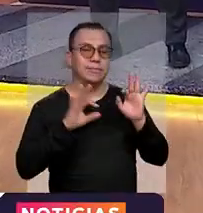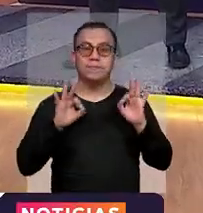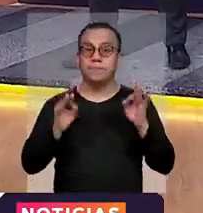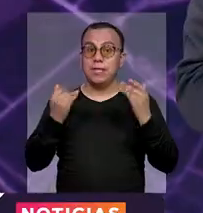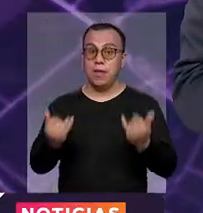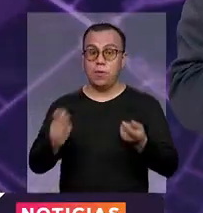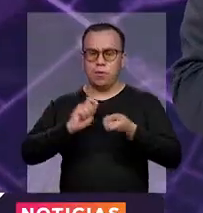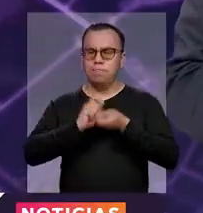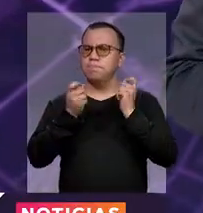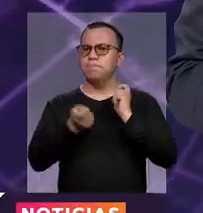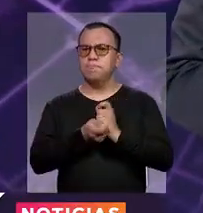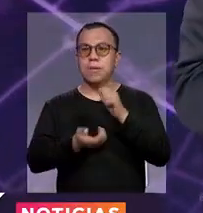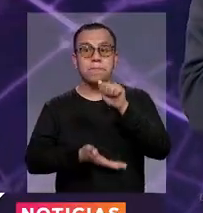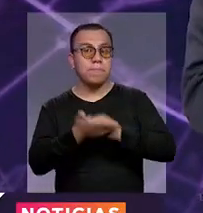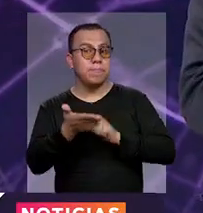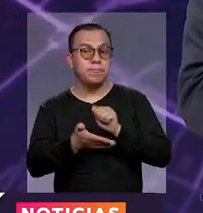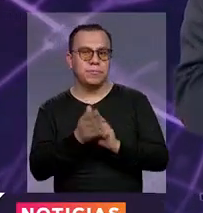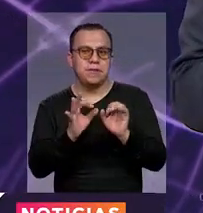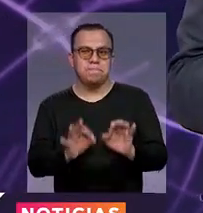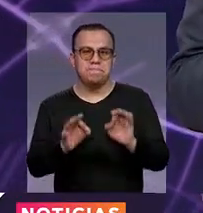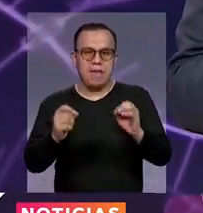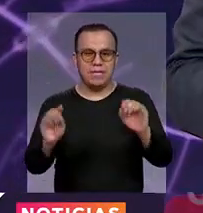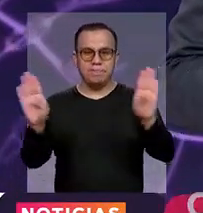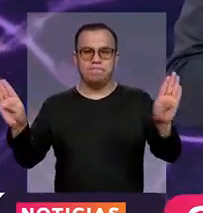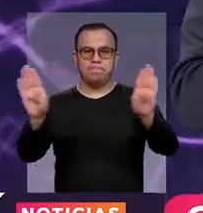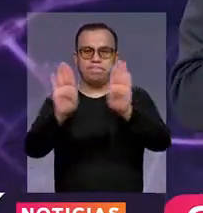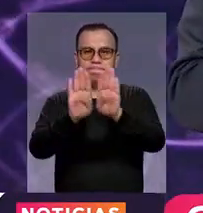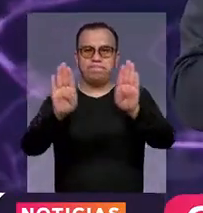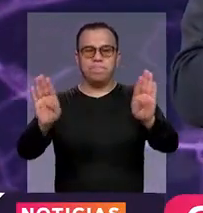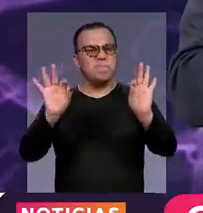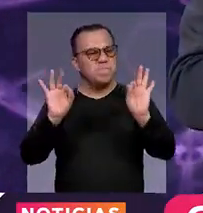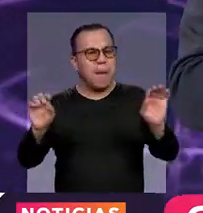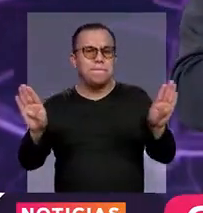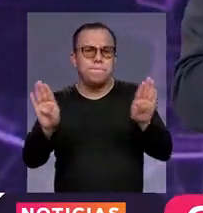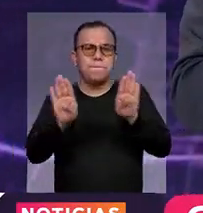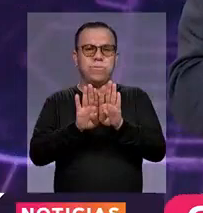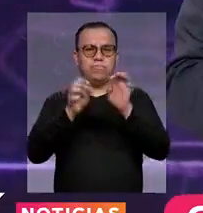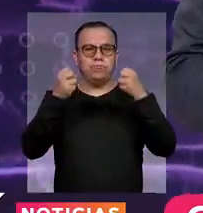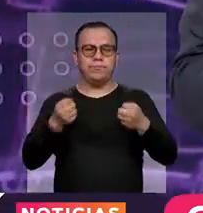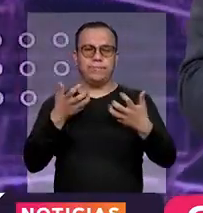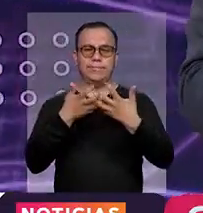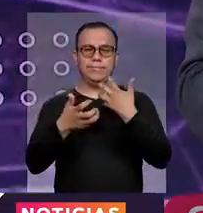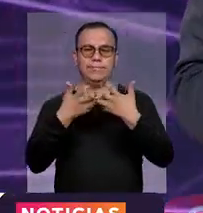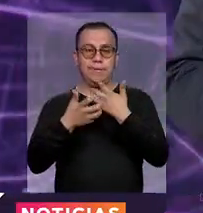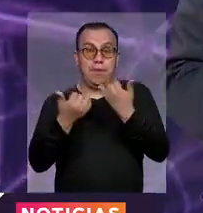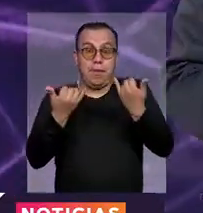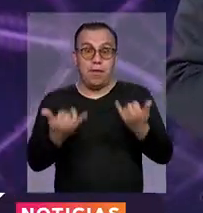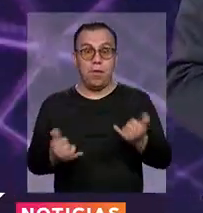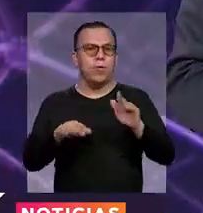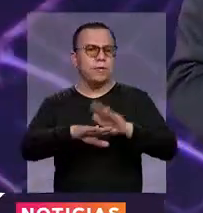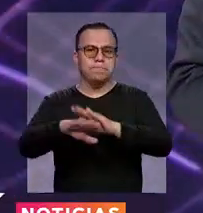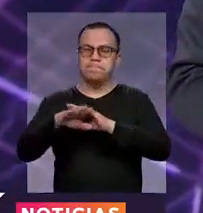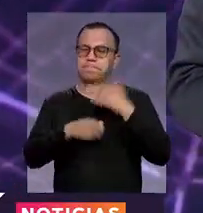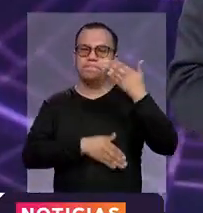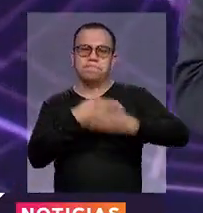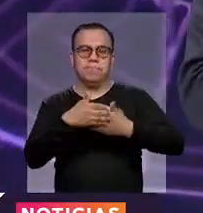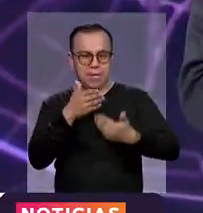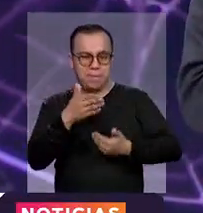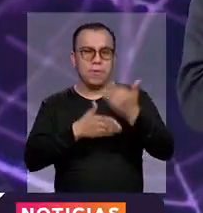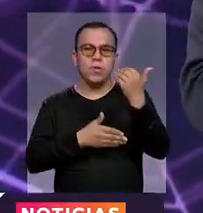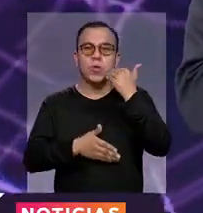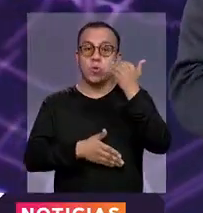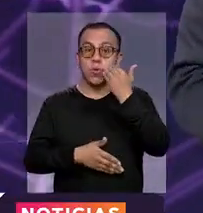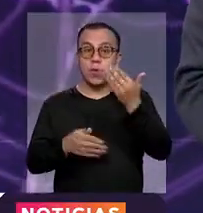principales cambios tienen que ver con un material más resistente y con un bloqueo de mayor presión en las puertas del sistema. La instalación será gradual e iniciará en